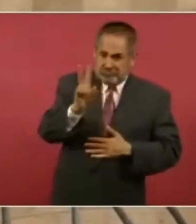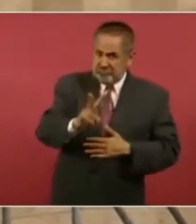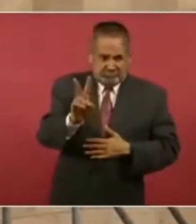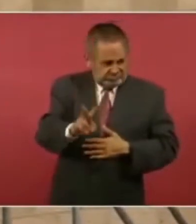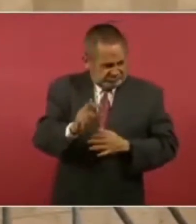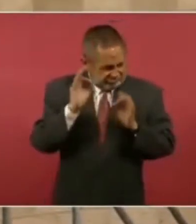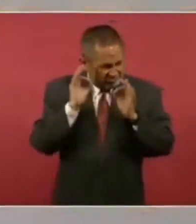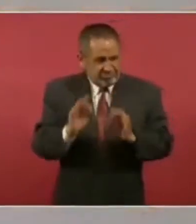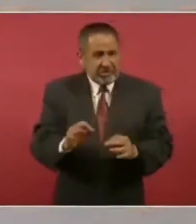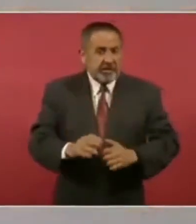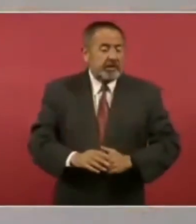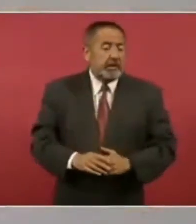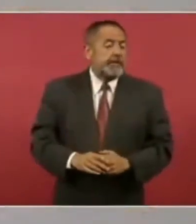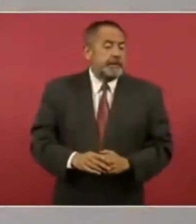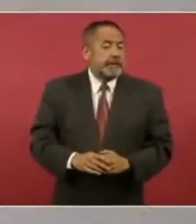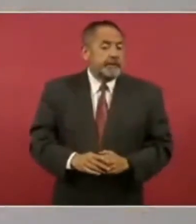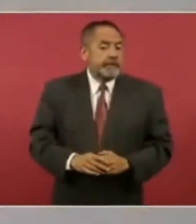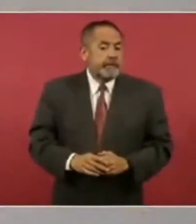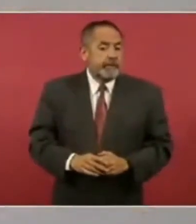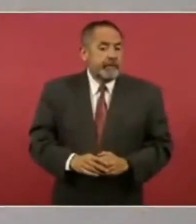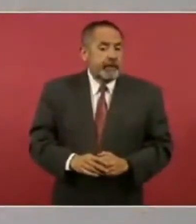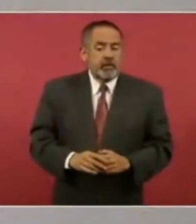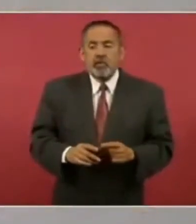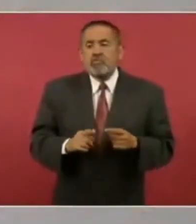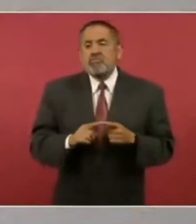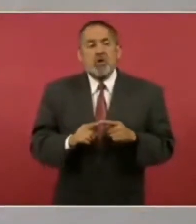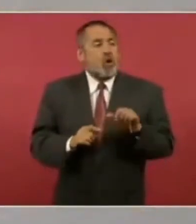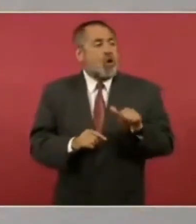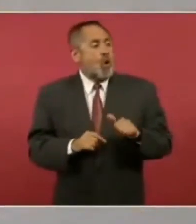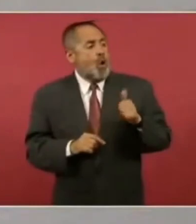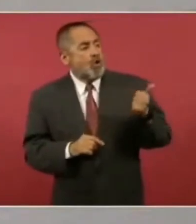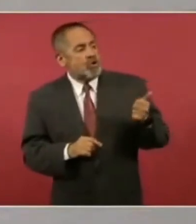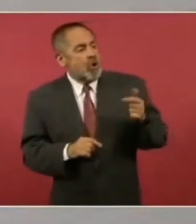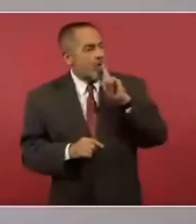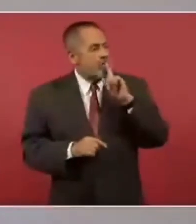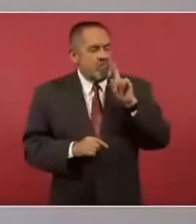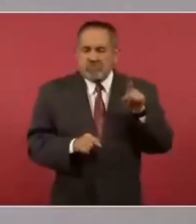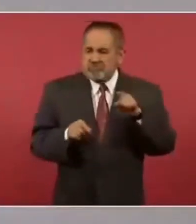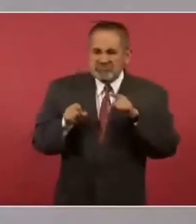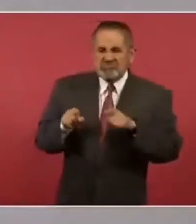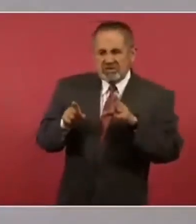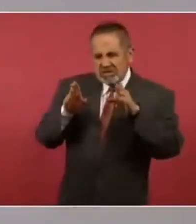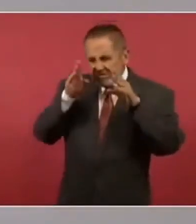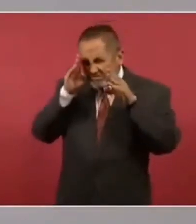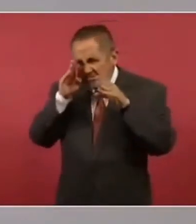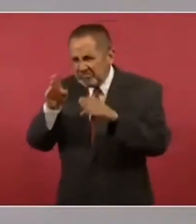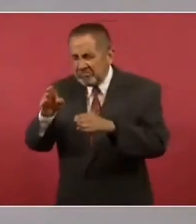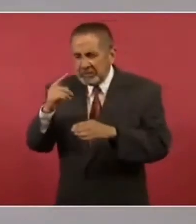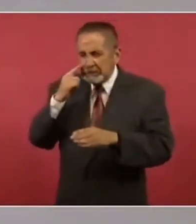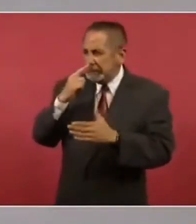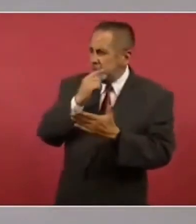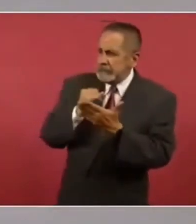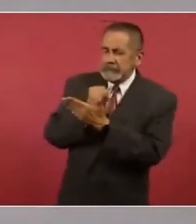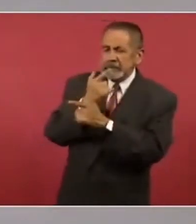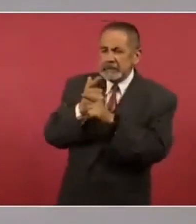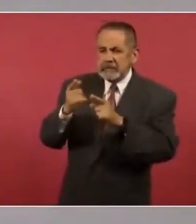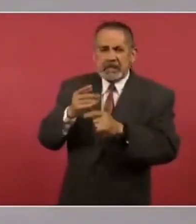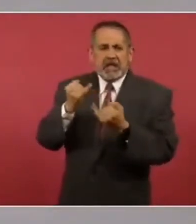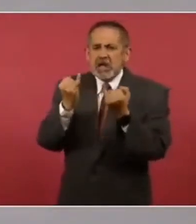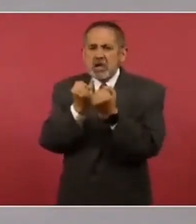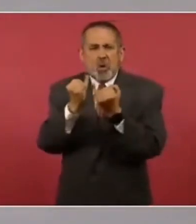Así como no hay nadie con la vocación democrática de